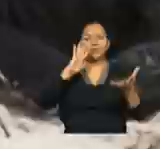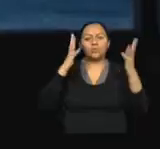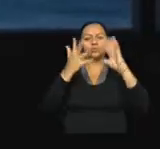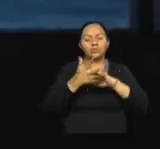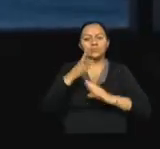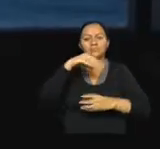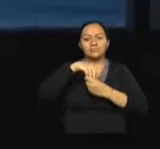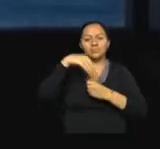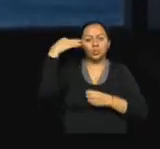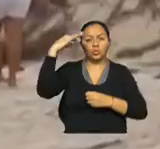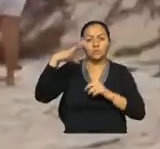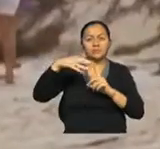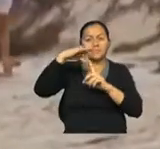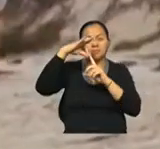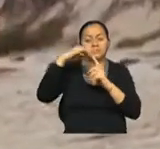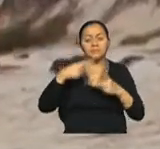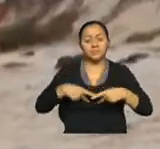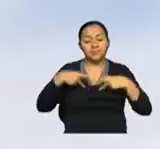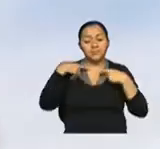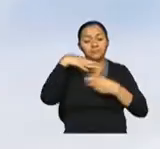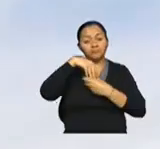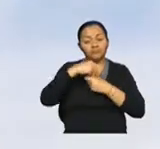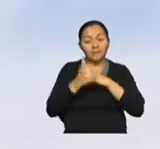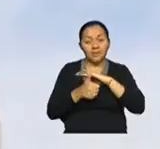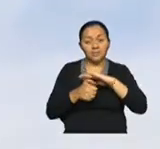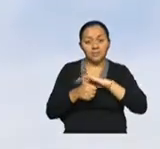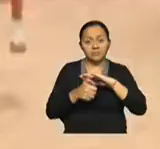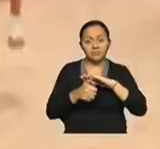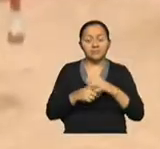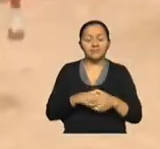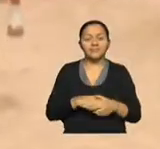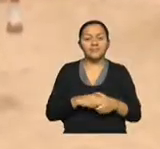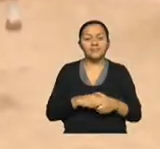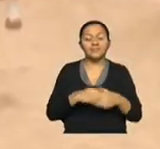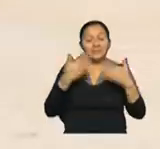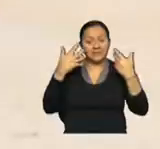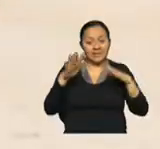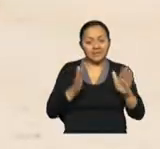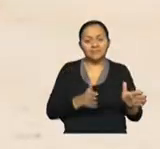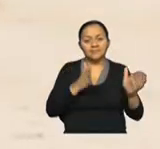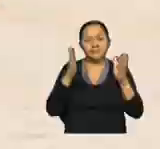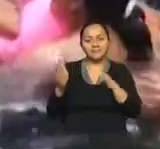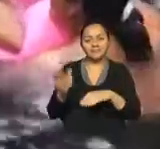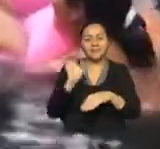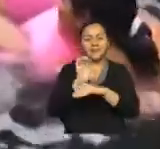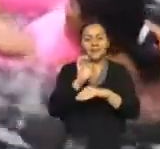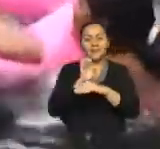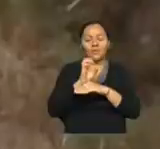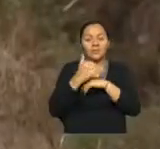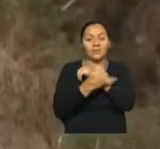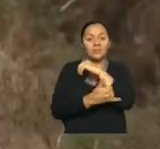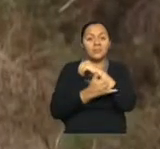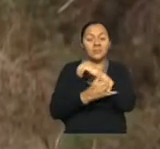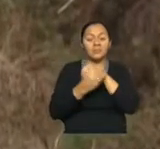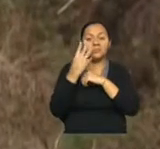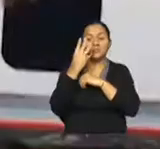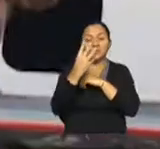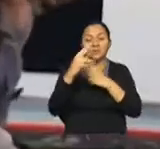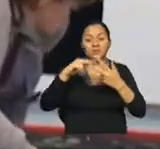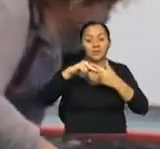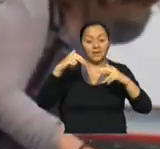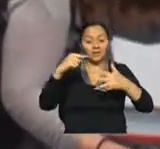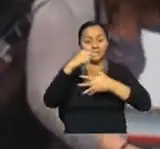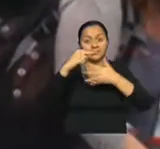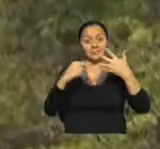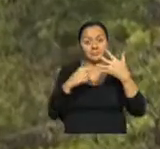especies únicas que habitan en las Islas Encantadas. De esta manera, Ecuador, el país de los cuatro mundos, se da a conocer